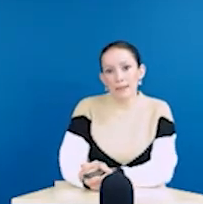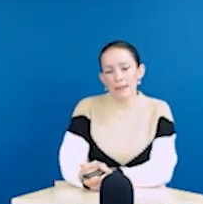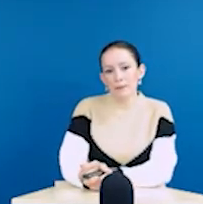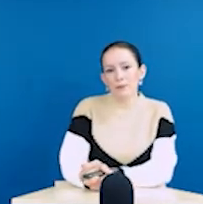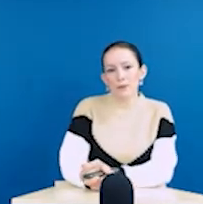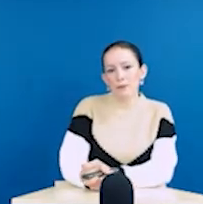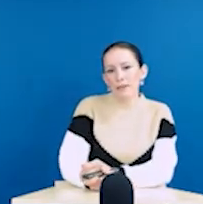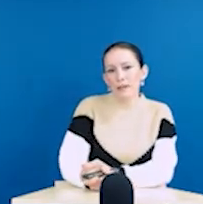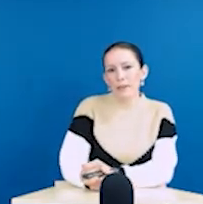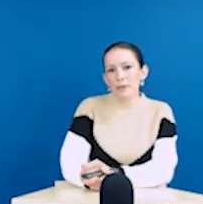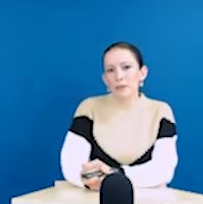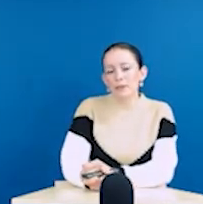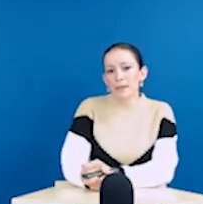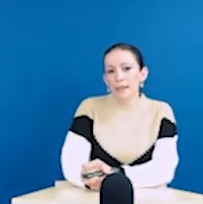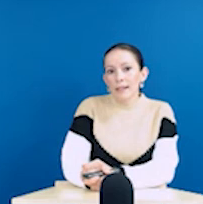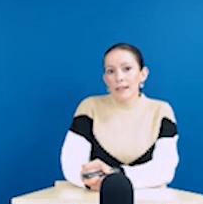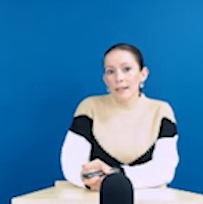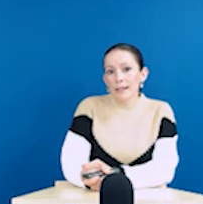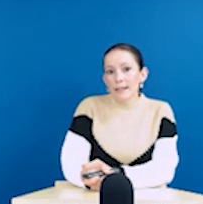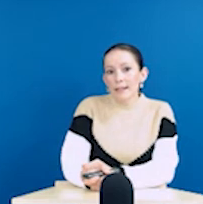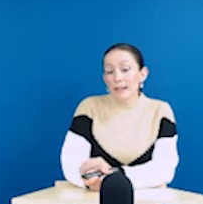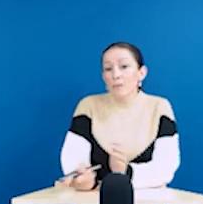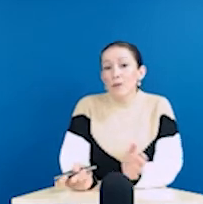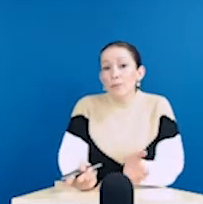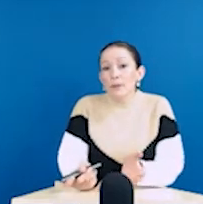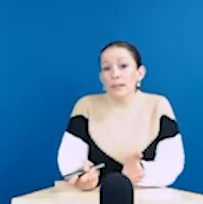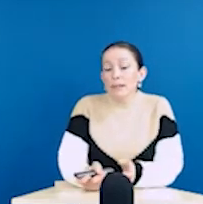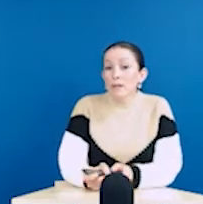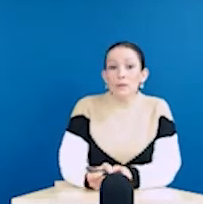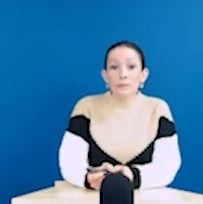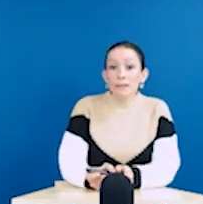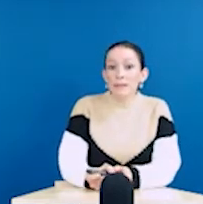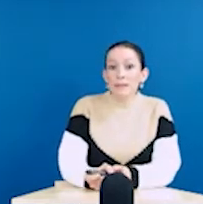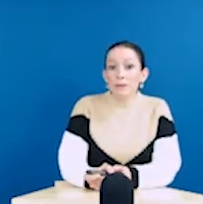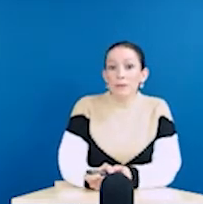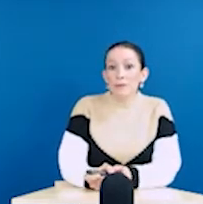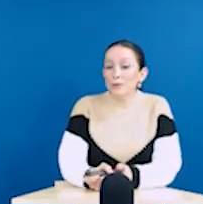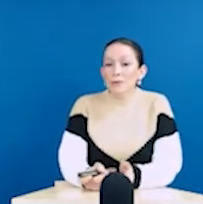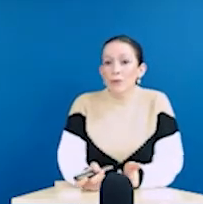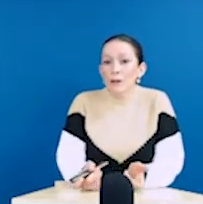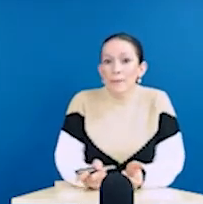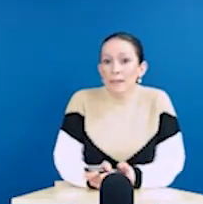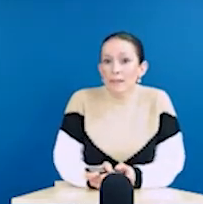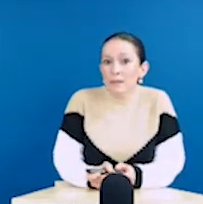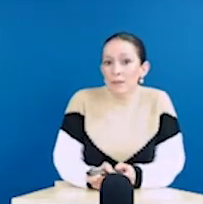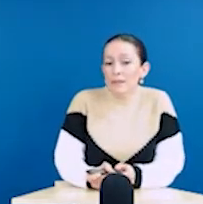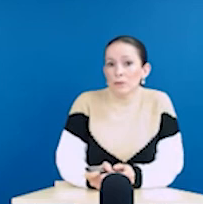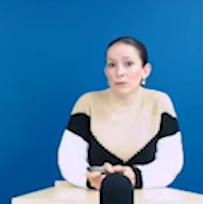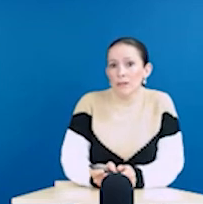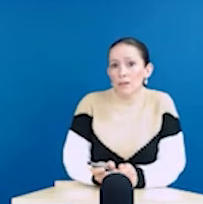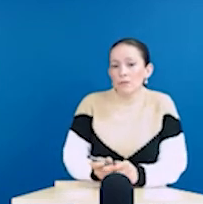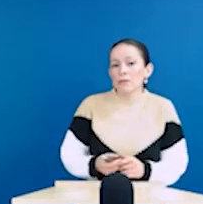los medicamentos. Los medicamentos es algo muy importante. Los pacientes de nosotros no solamente